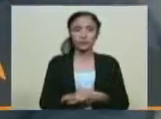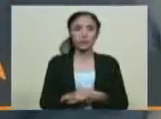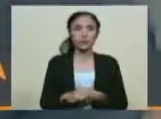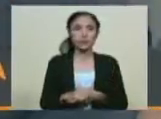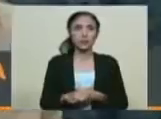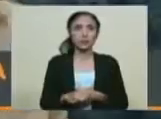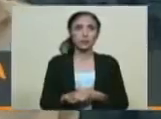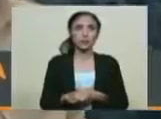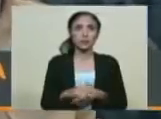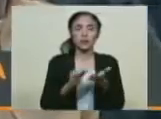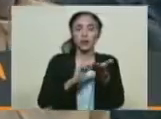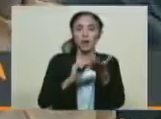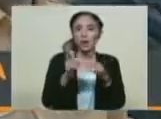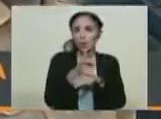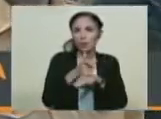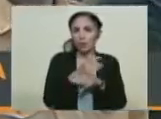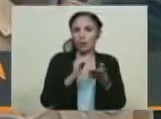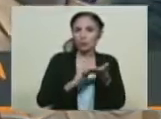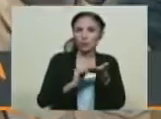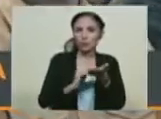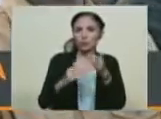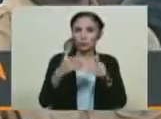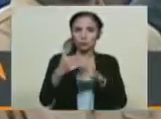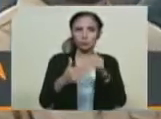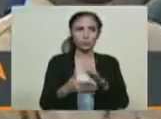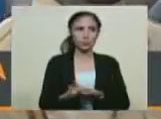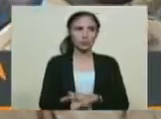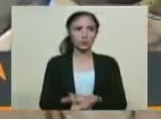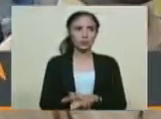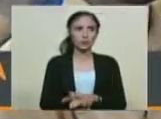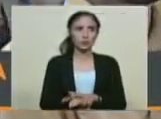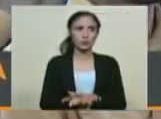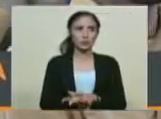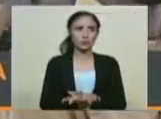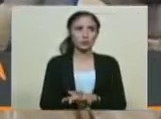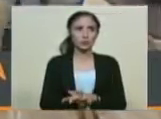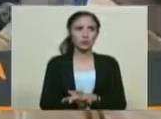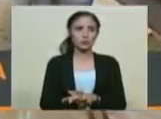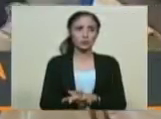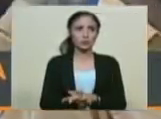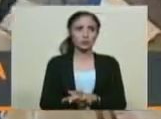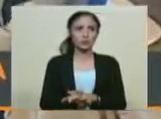de soluciones, un gobierno profundamente popular.